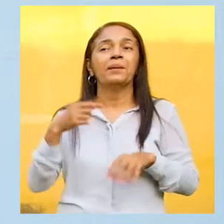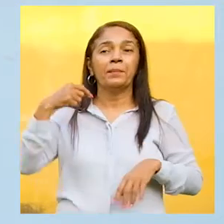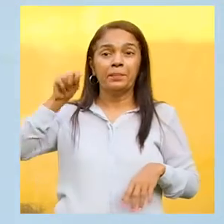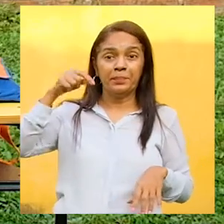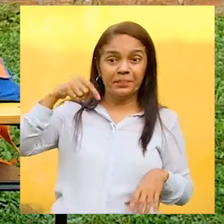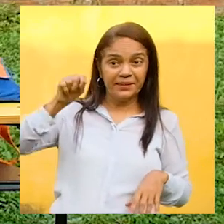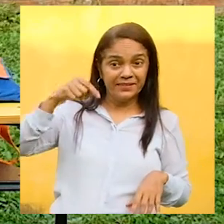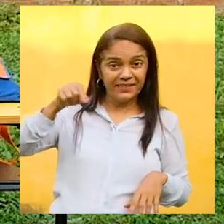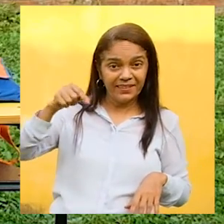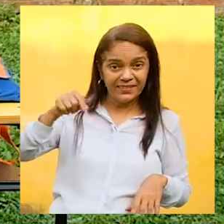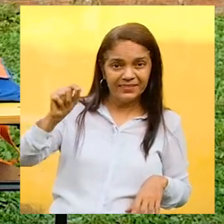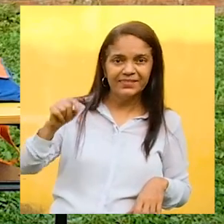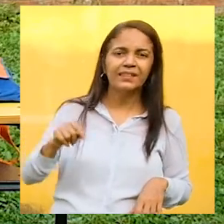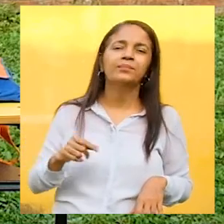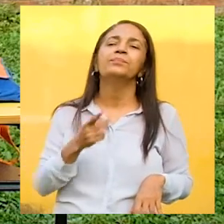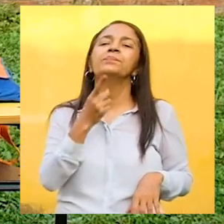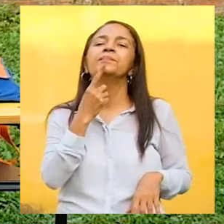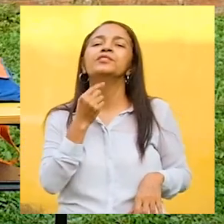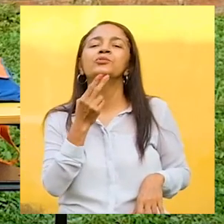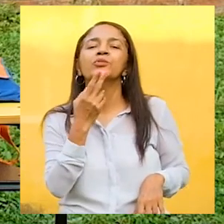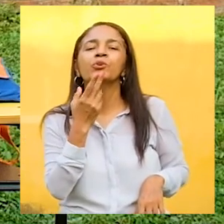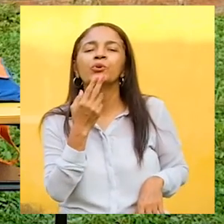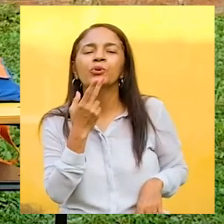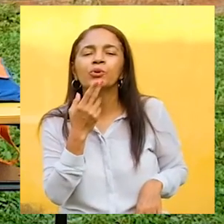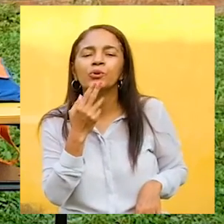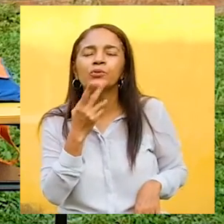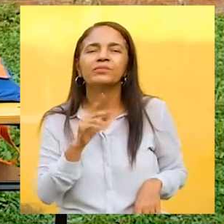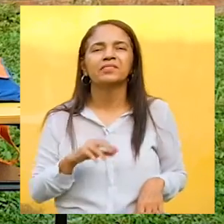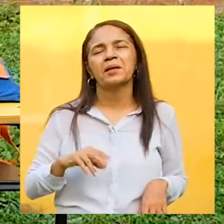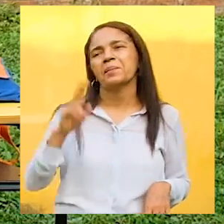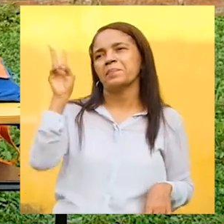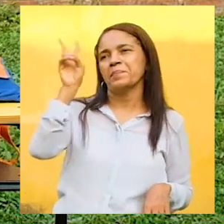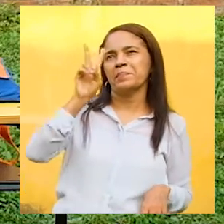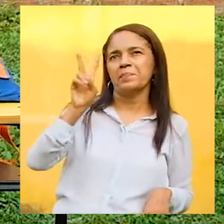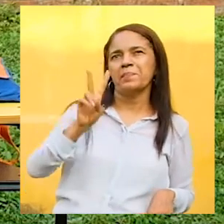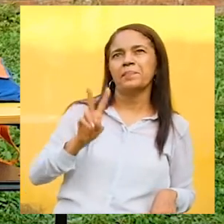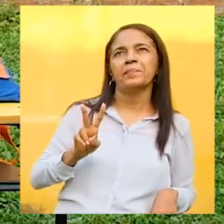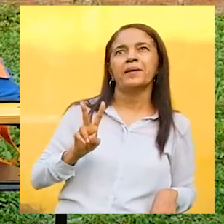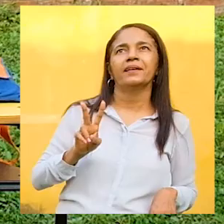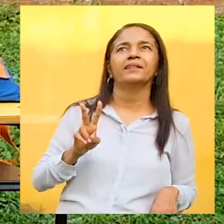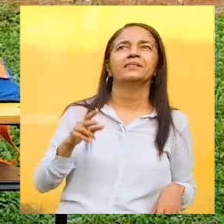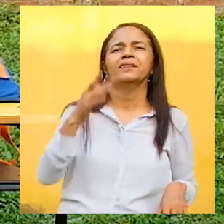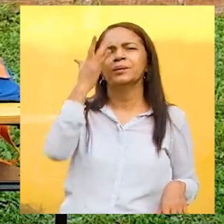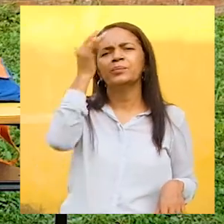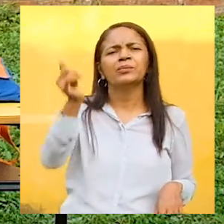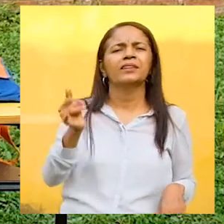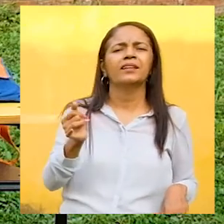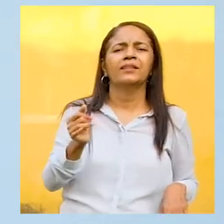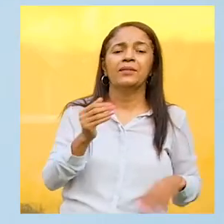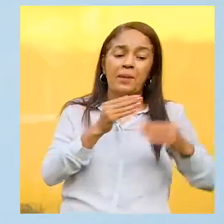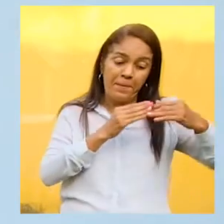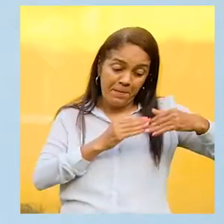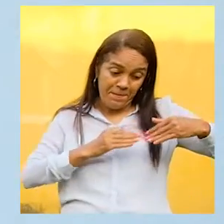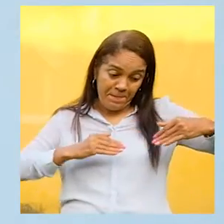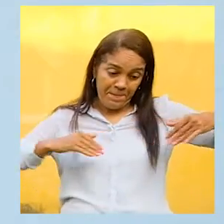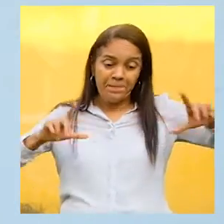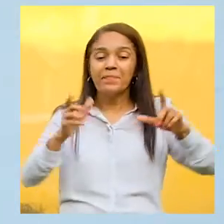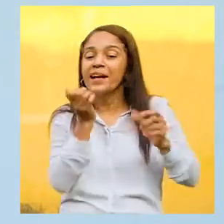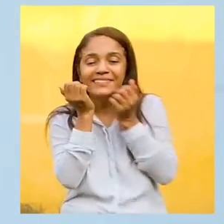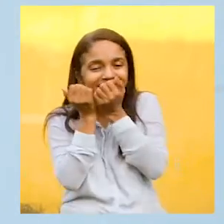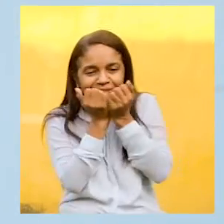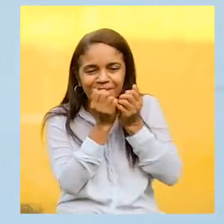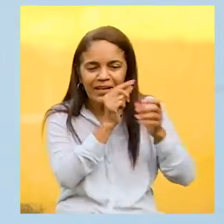nuestro pincel, nuestra pintura. Voy a tomar uno verde porque es el extremo de la patilla. Y